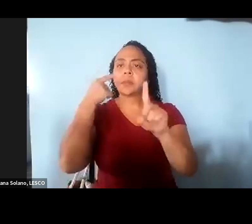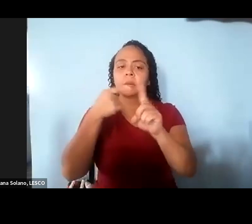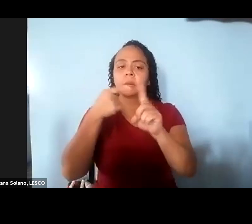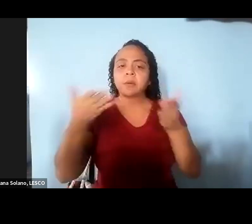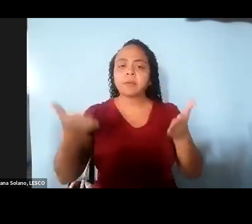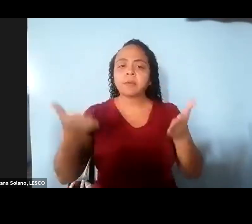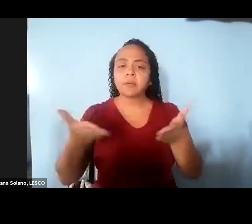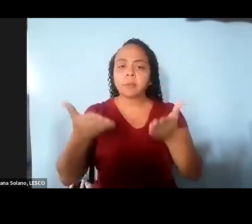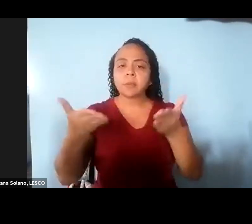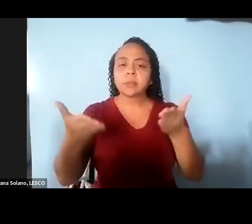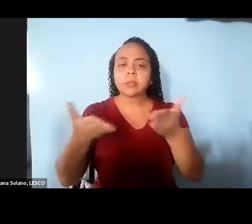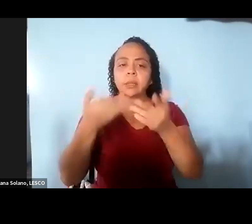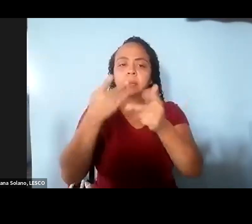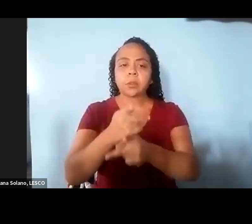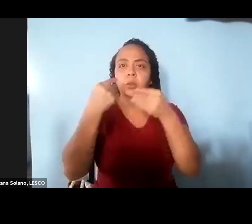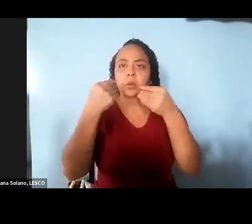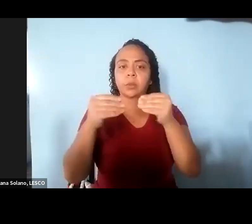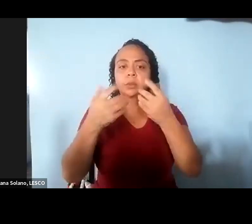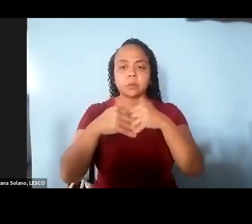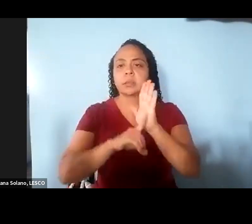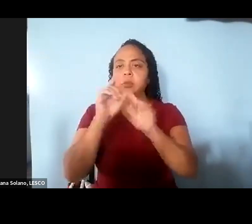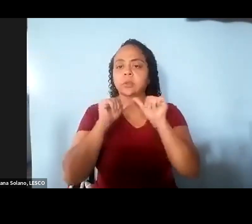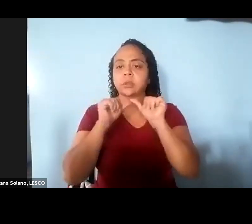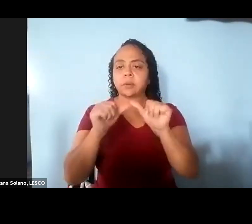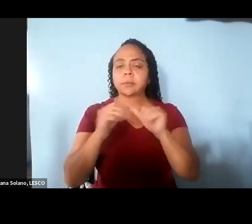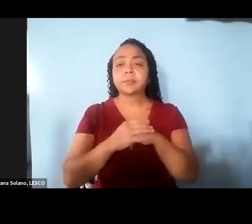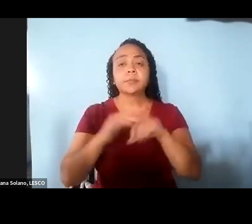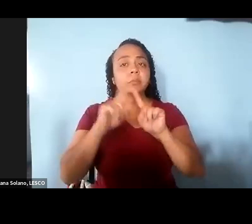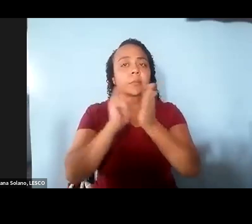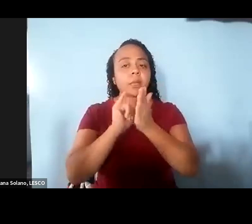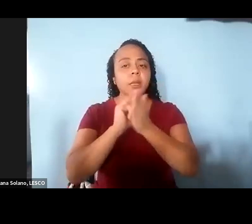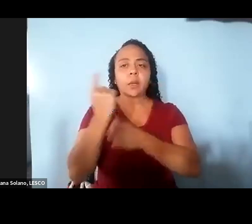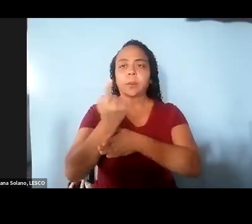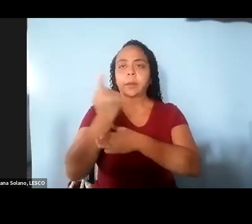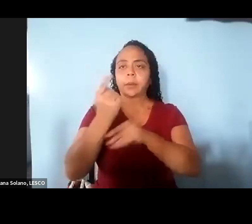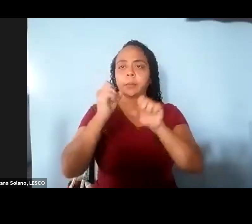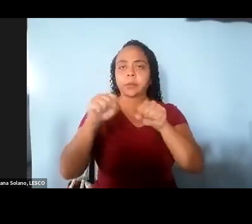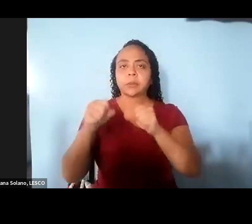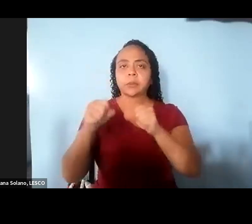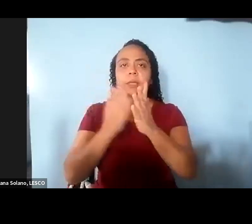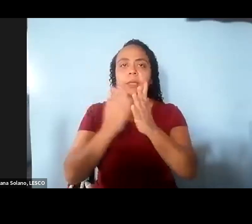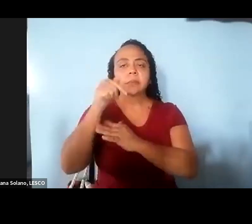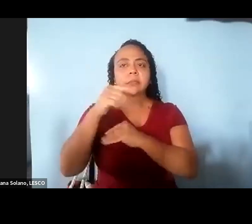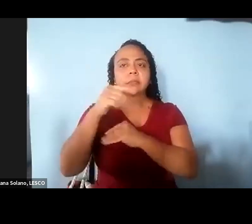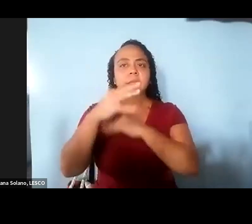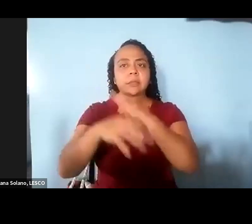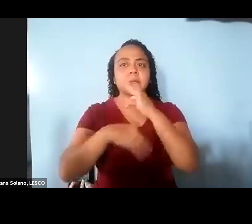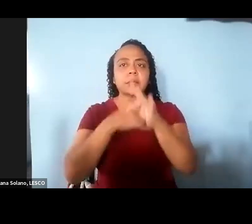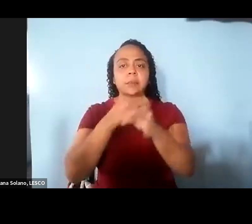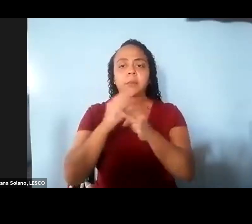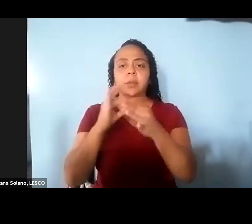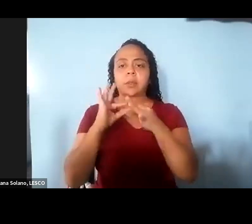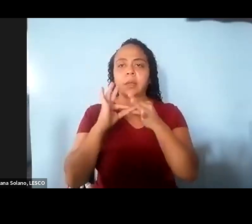comercio la industria y el desarrollo sostenible pero esto es únicamente posible este tipo de alianzas que hemos venido